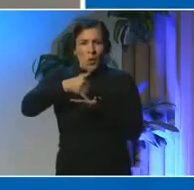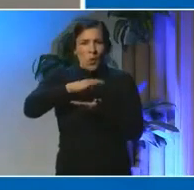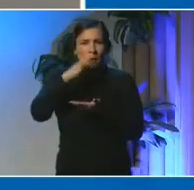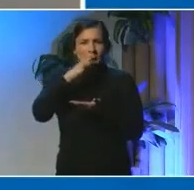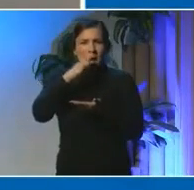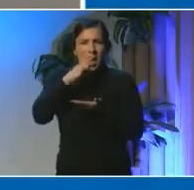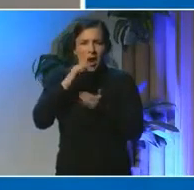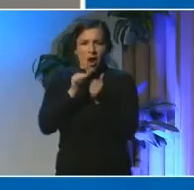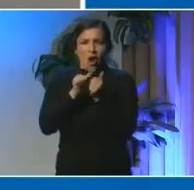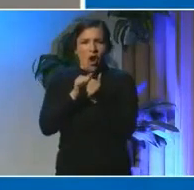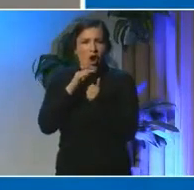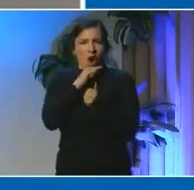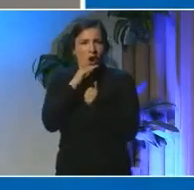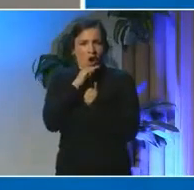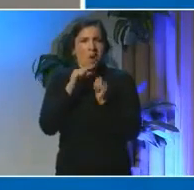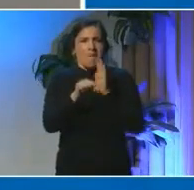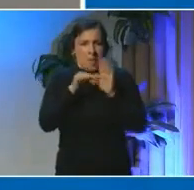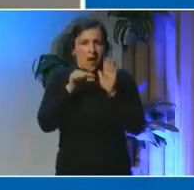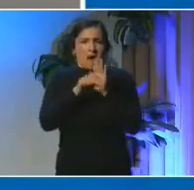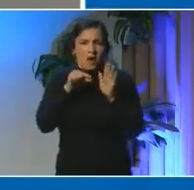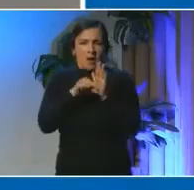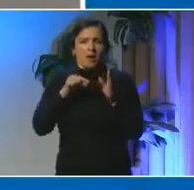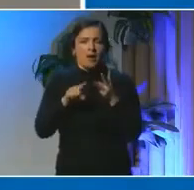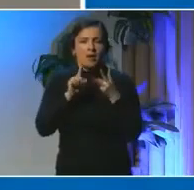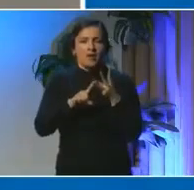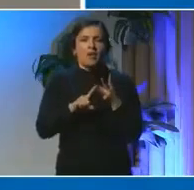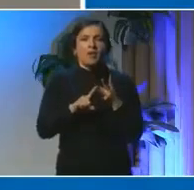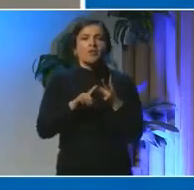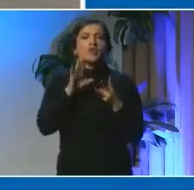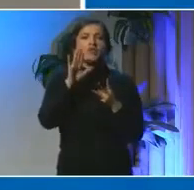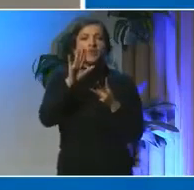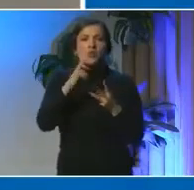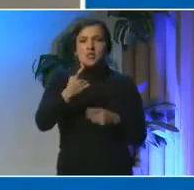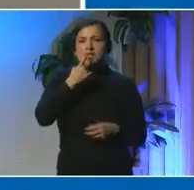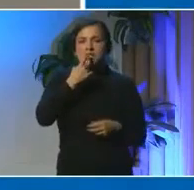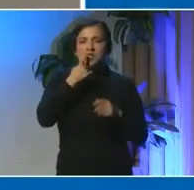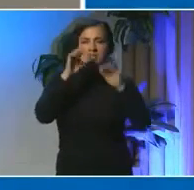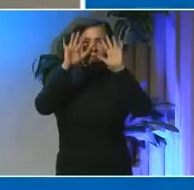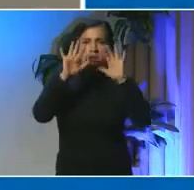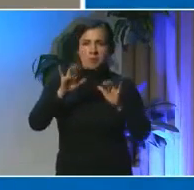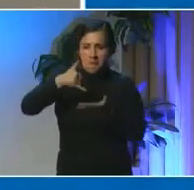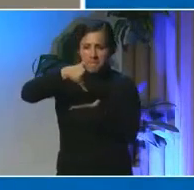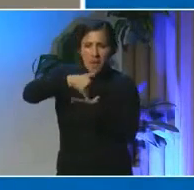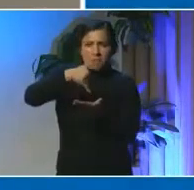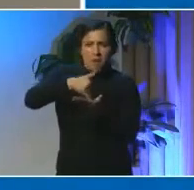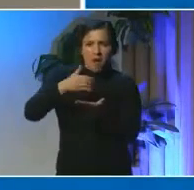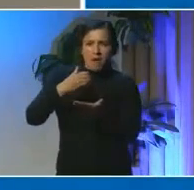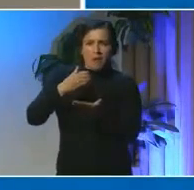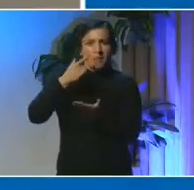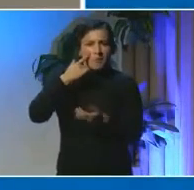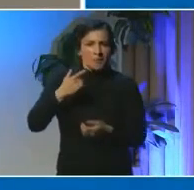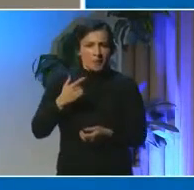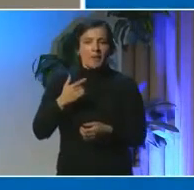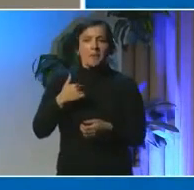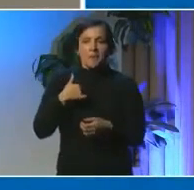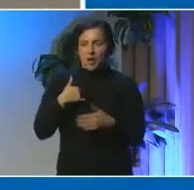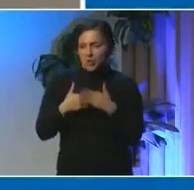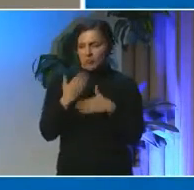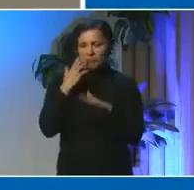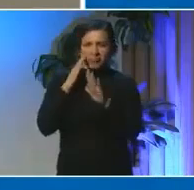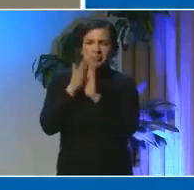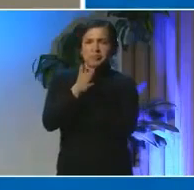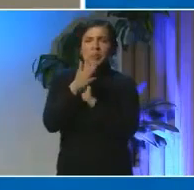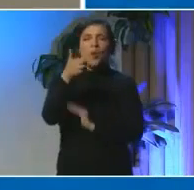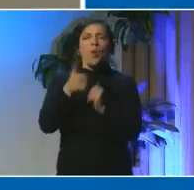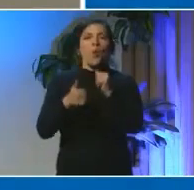recuperación que hacemos del material vidrio que ponemos en el país es muy importante pero arranco por ponerles nuestras metas y nuestros